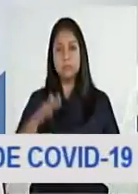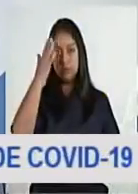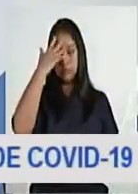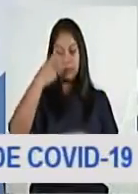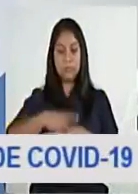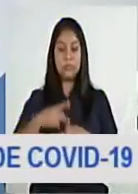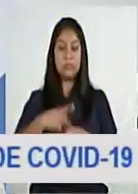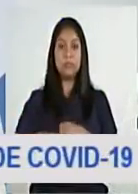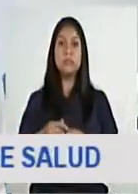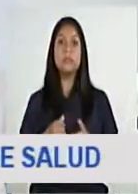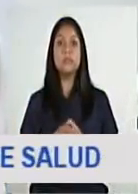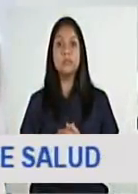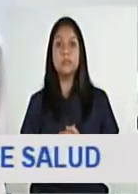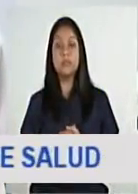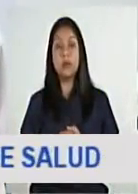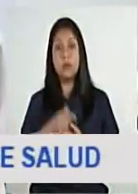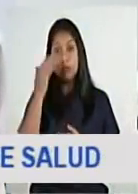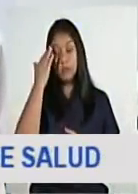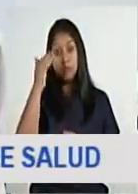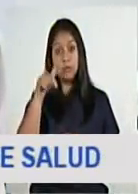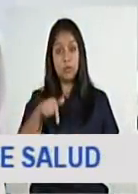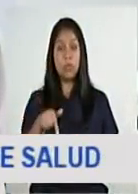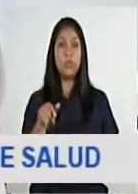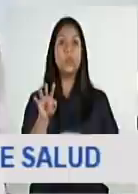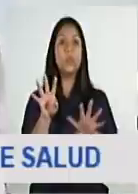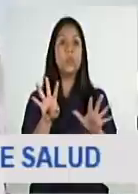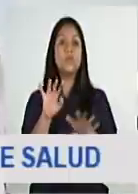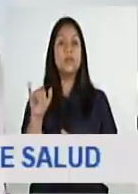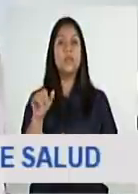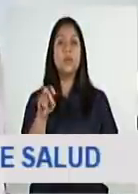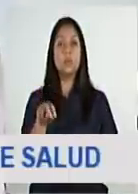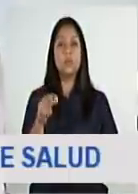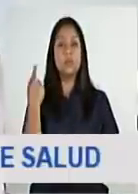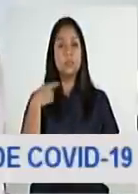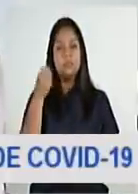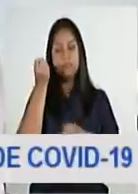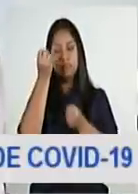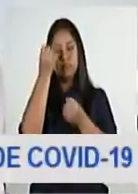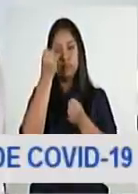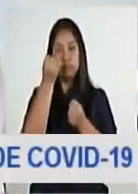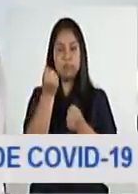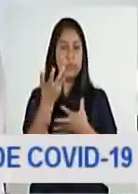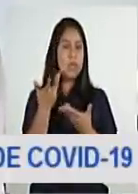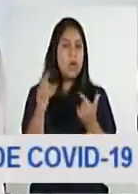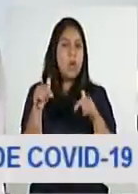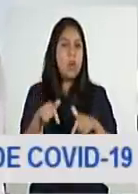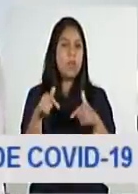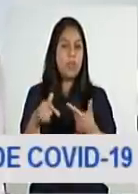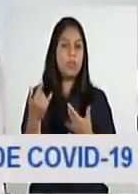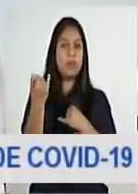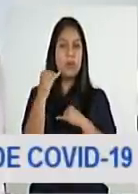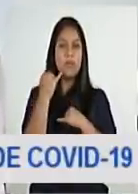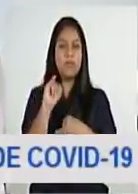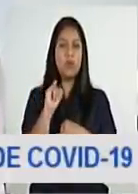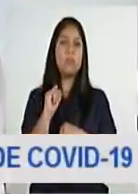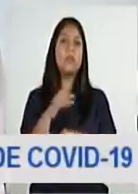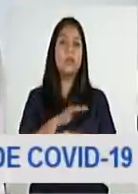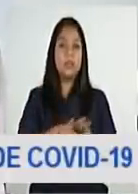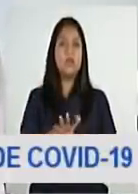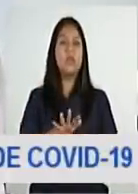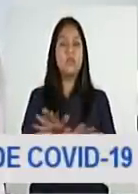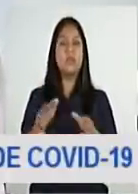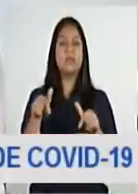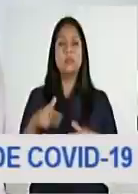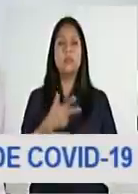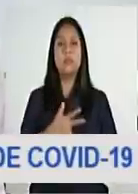Buenas tardes. Les saludo este 9 de junio para darles a conocer la actualización de casos de coronavirus en el